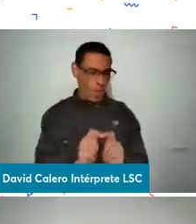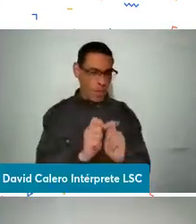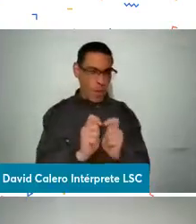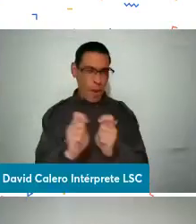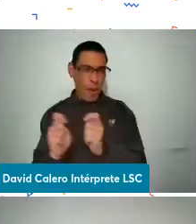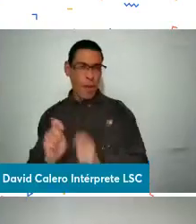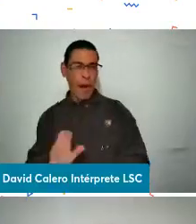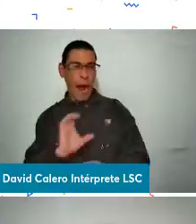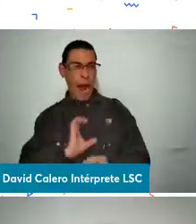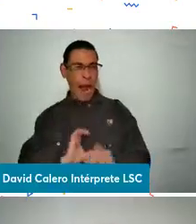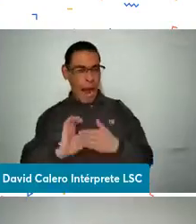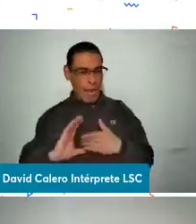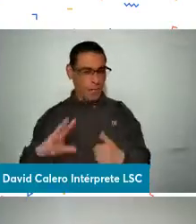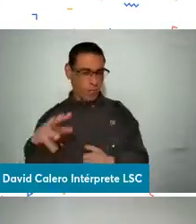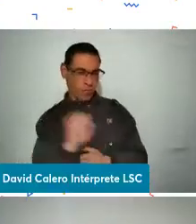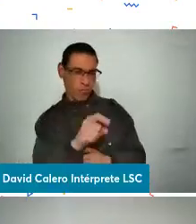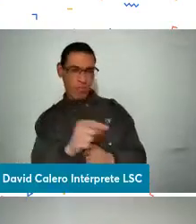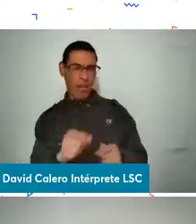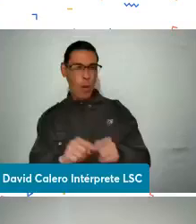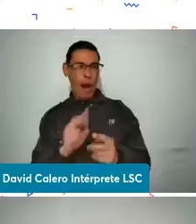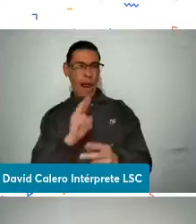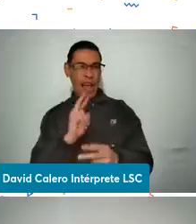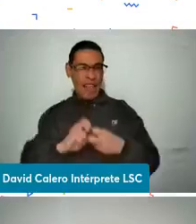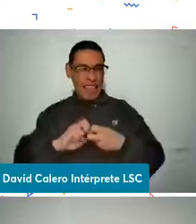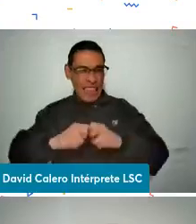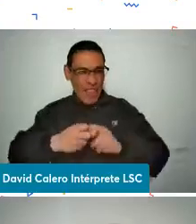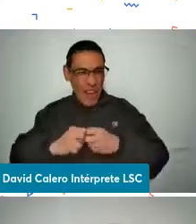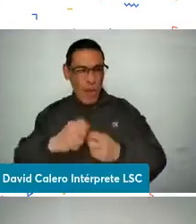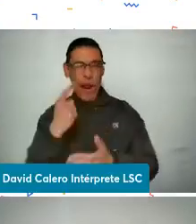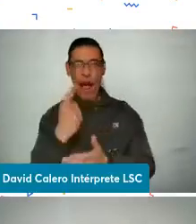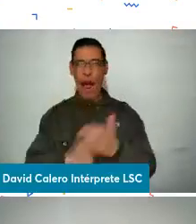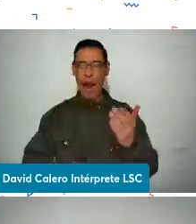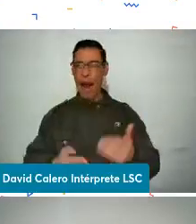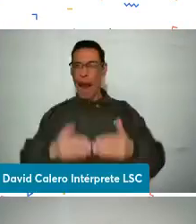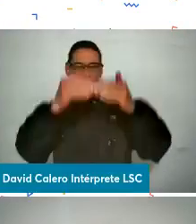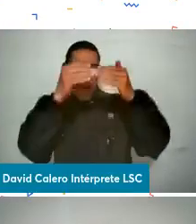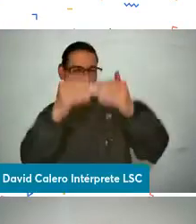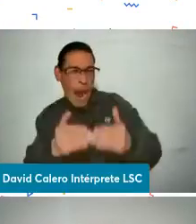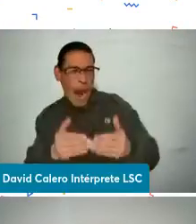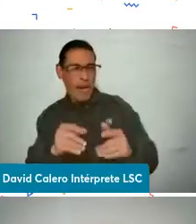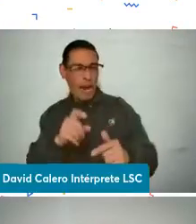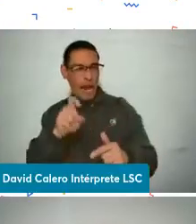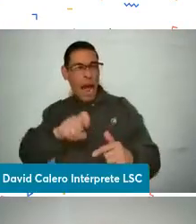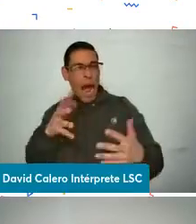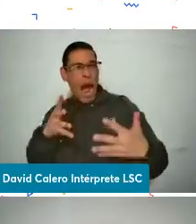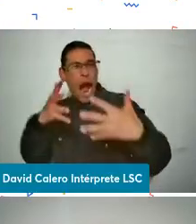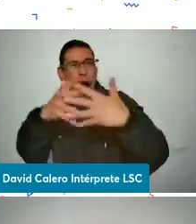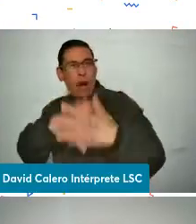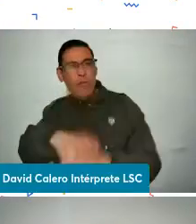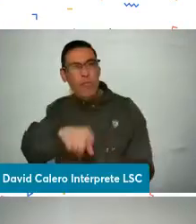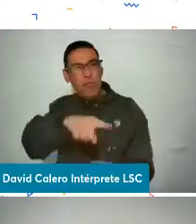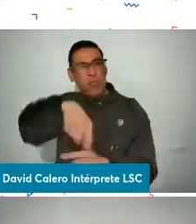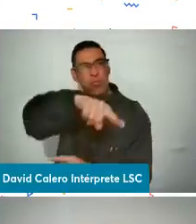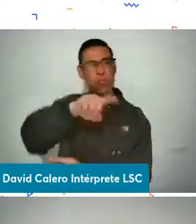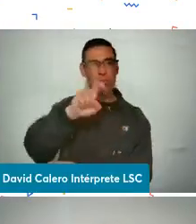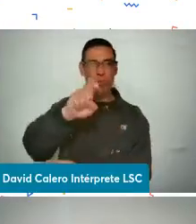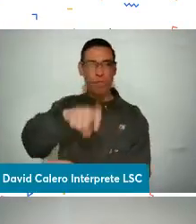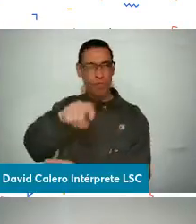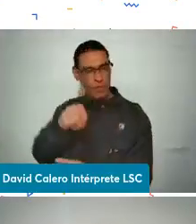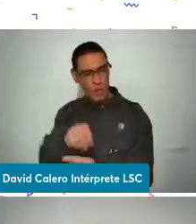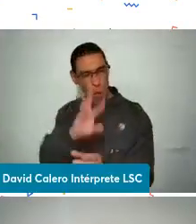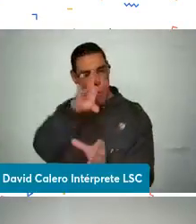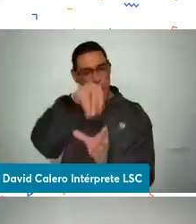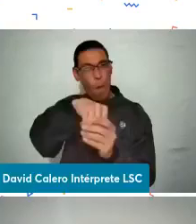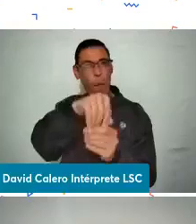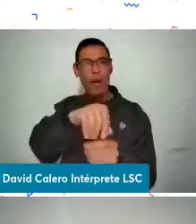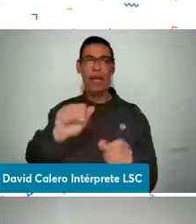dificultades, esas barreras, esos ajustes, esas actividades que teníamos que llevar al aula, teniendo en cuenta pues